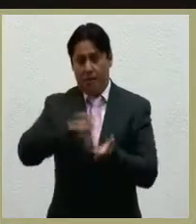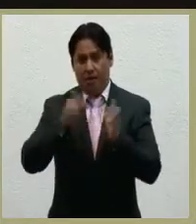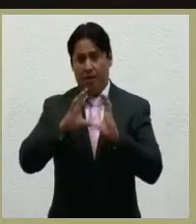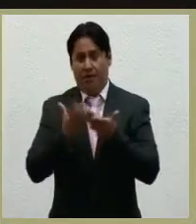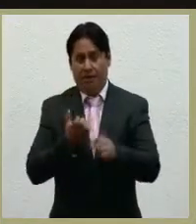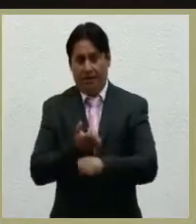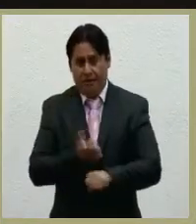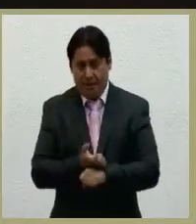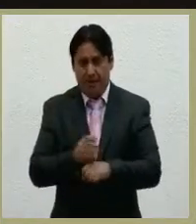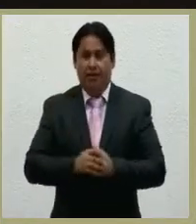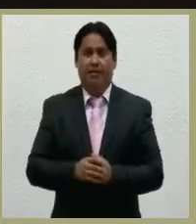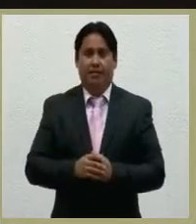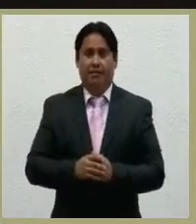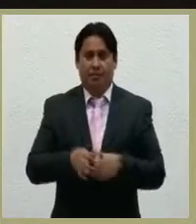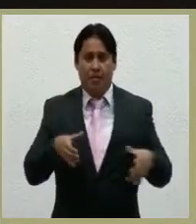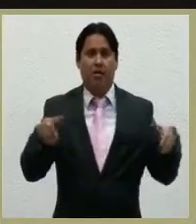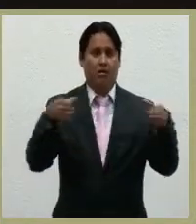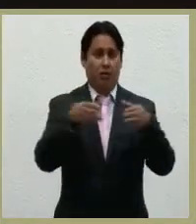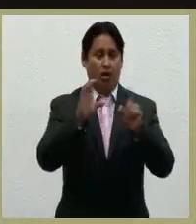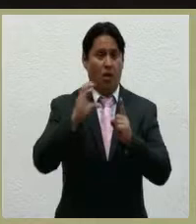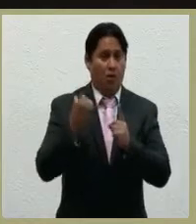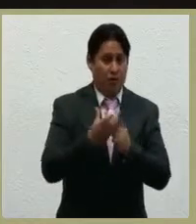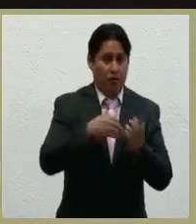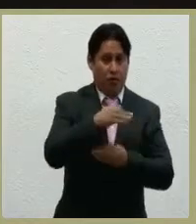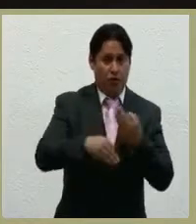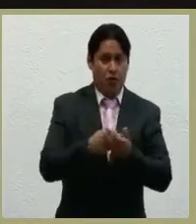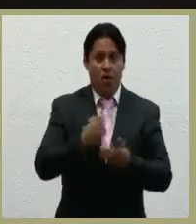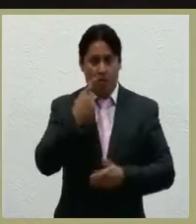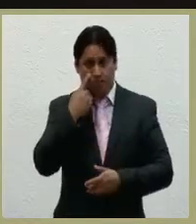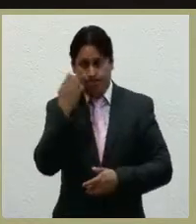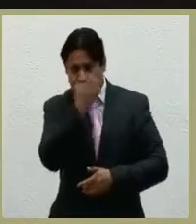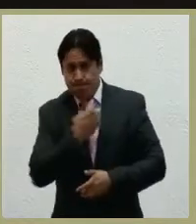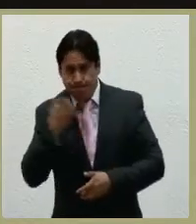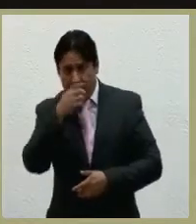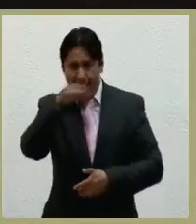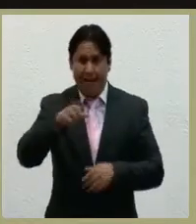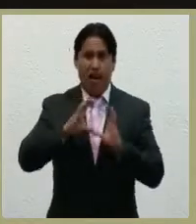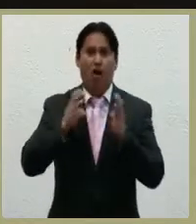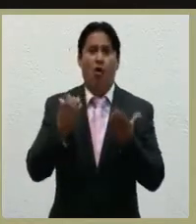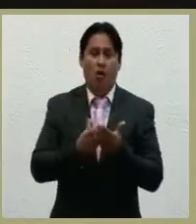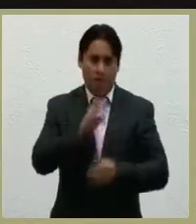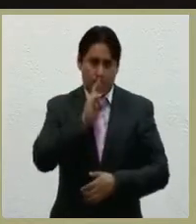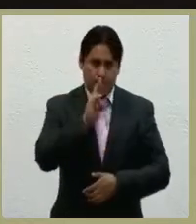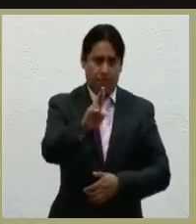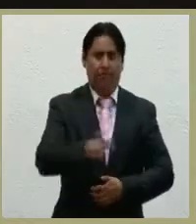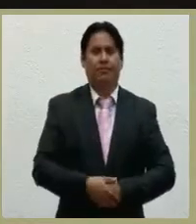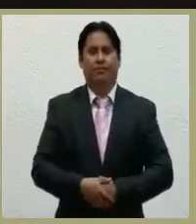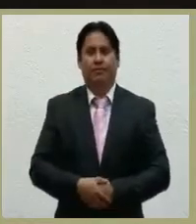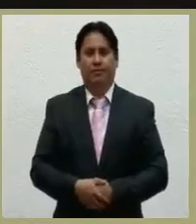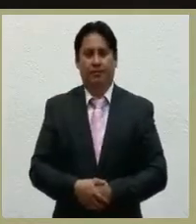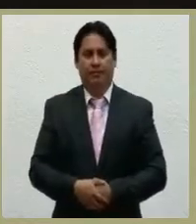Legislativo, los integrantes de la suscrita comisión sometemos a consideración de esta honorable asamblea el siguiente dictamen.